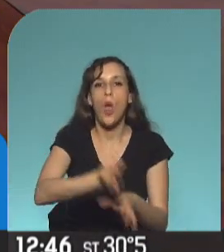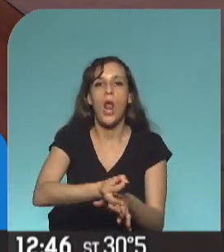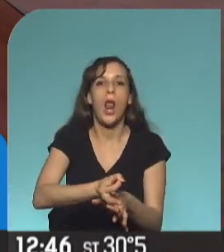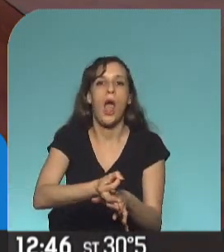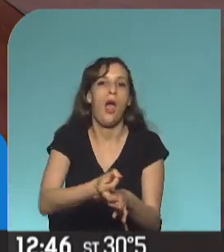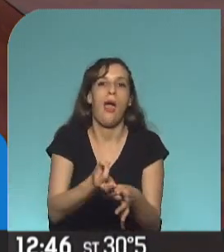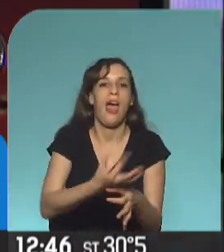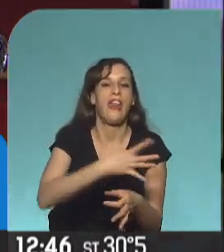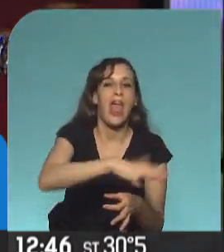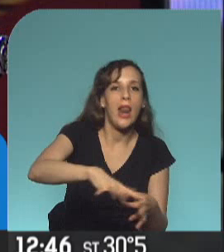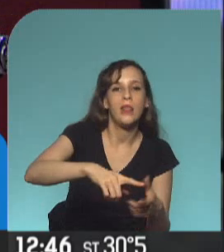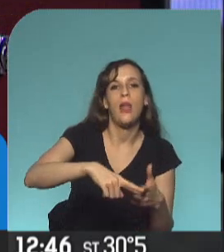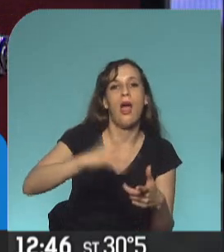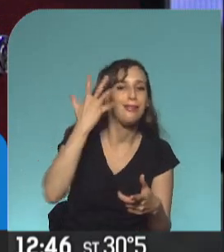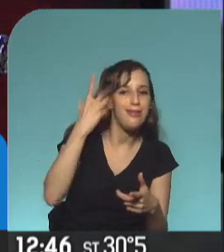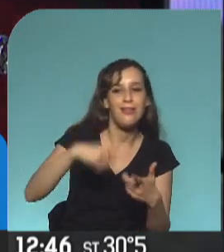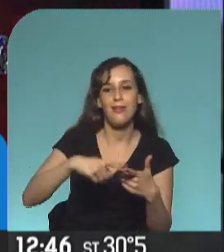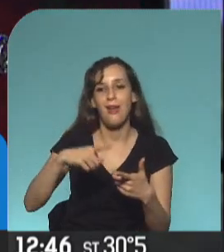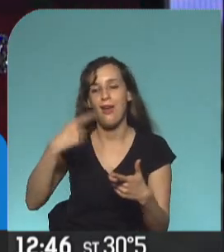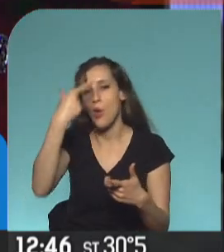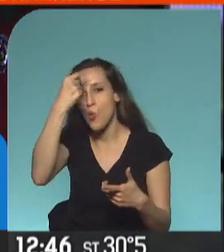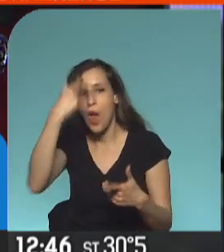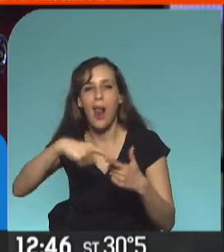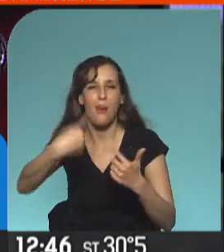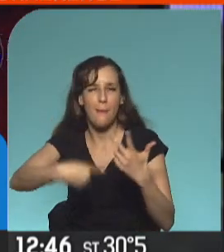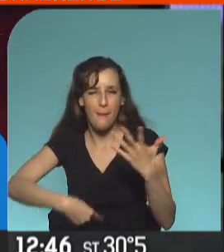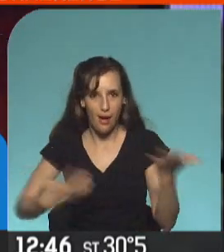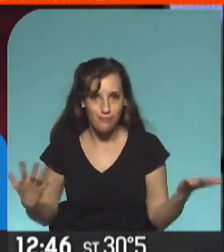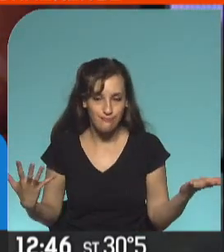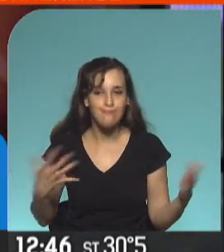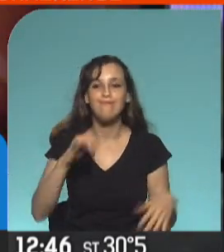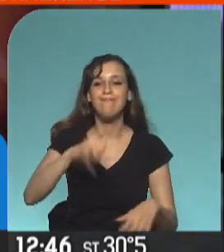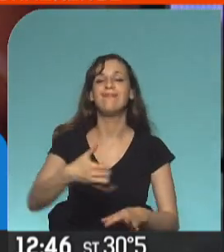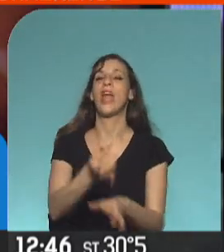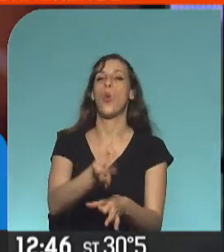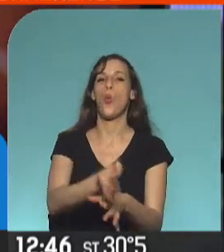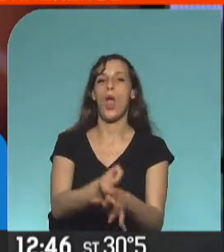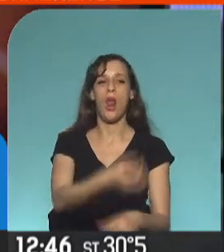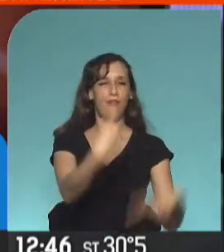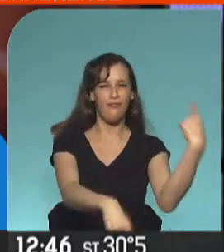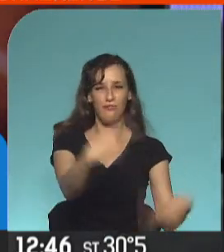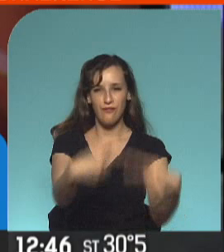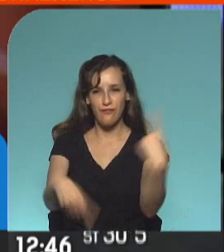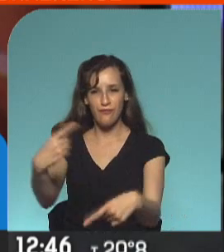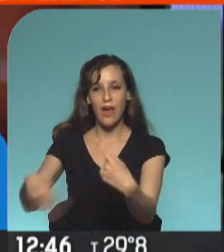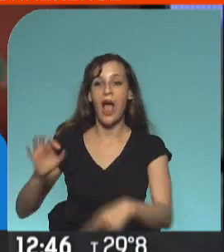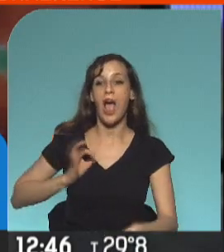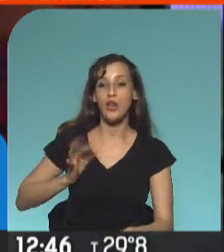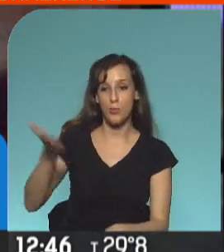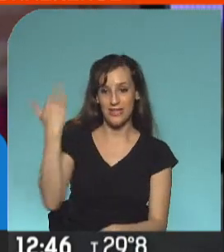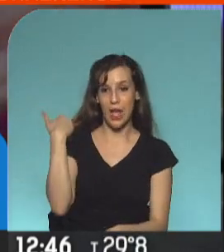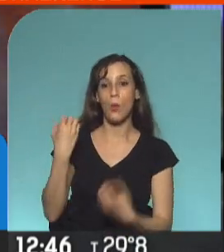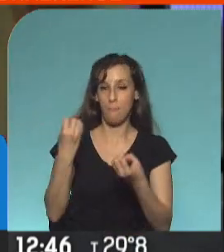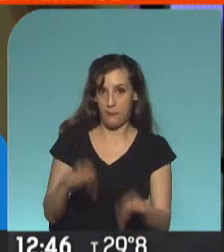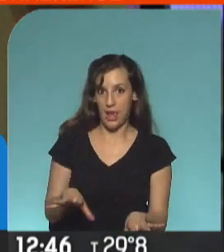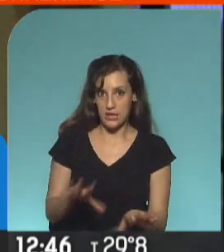en el conurbano. Sí, nosotras, las escuelas de la provincia de Buenos Aires arrancaron la presencialidad el año pasado.